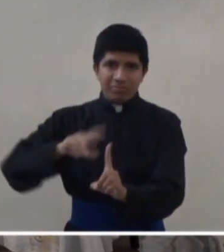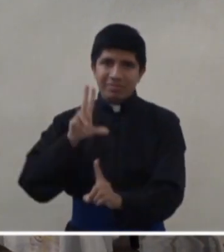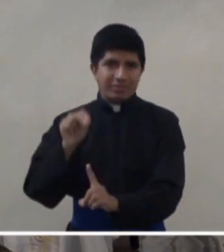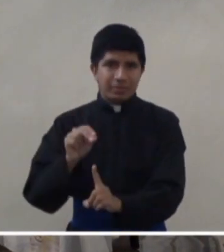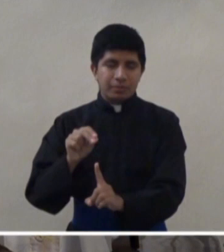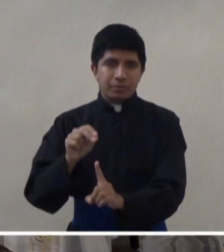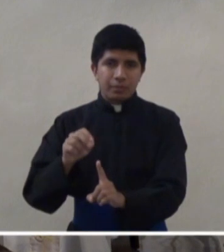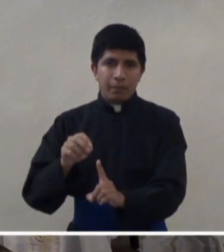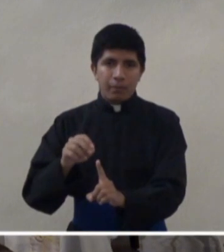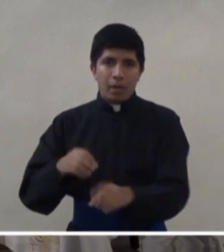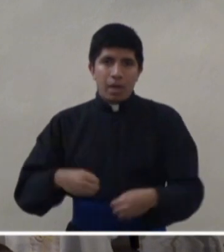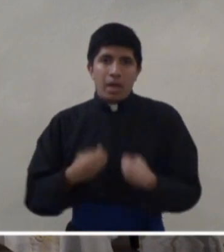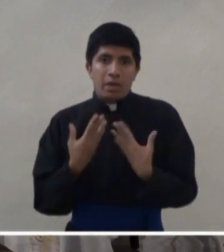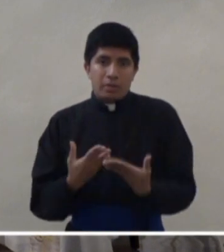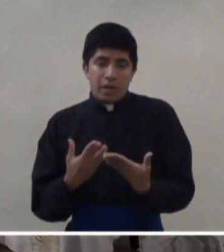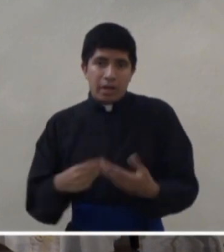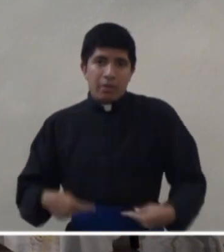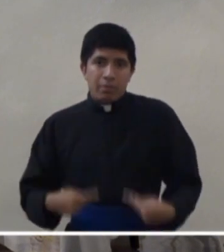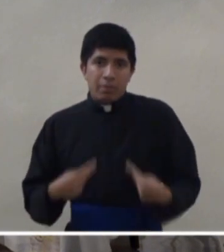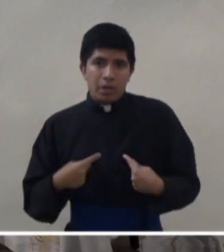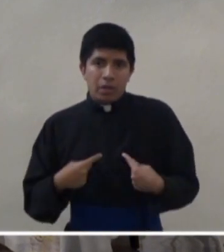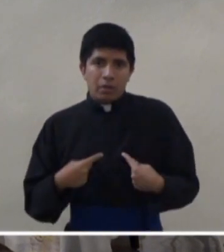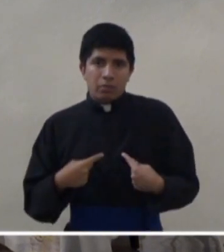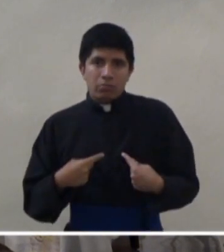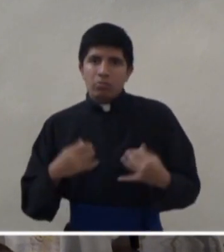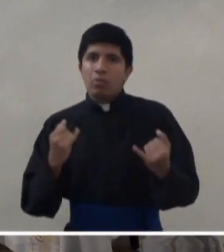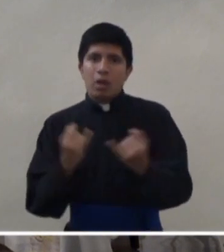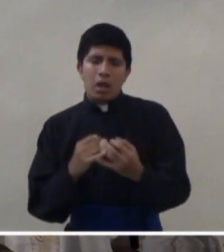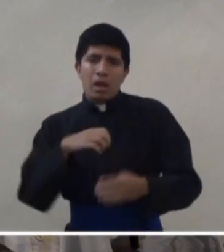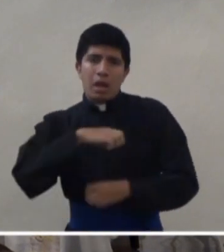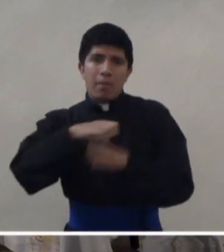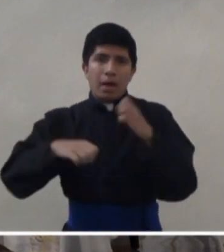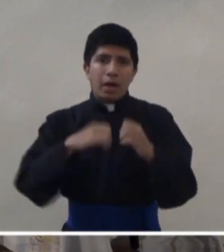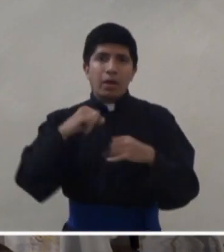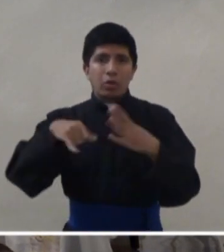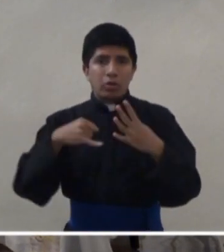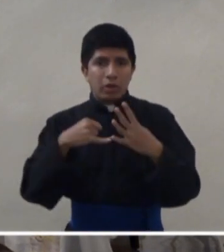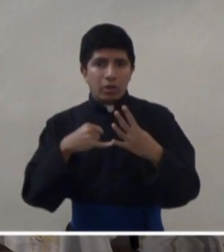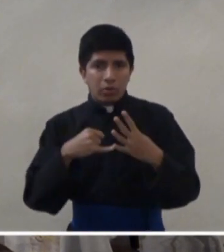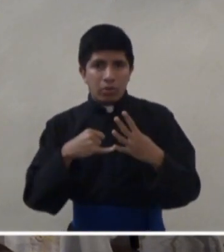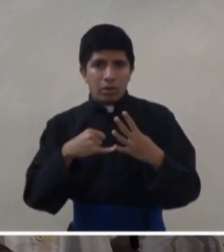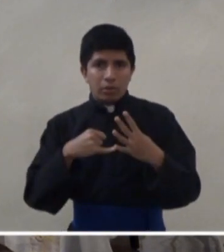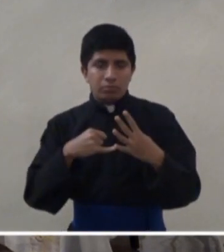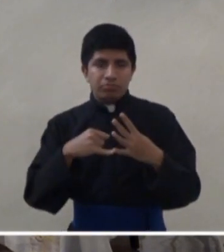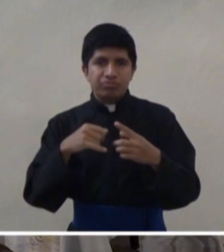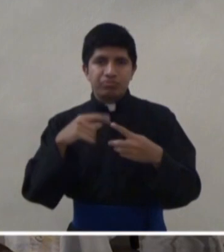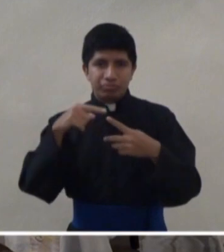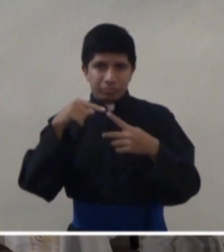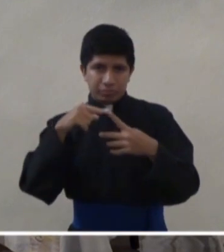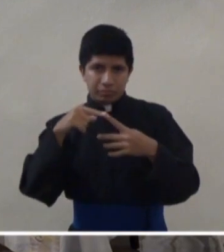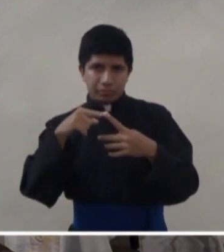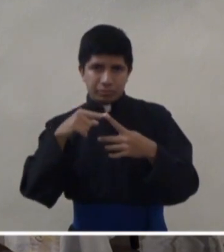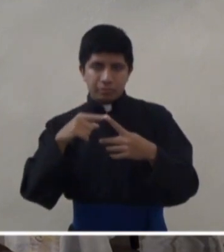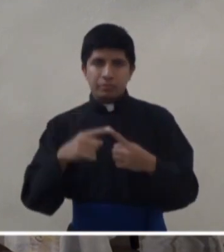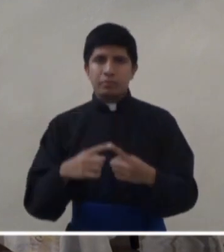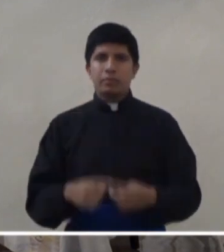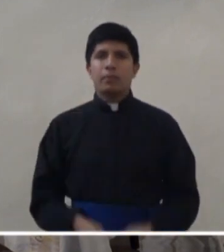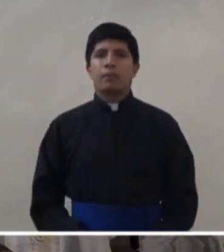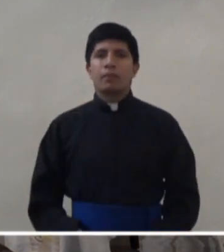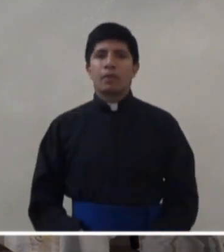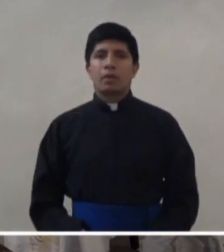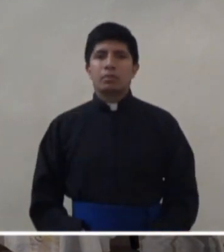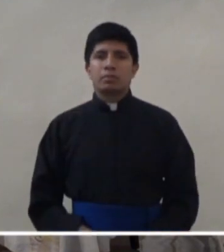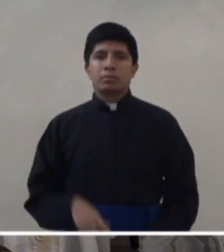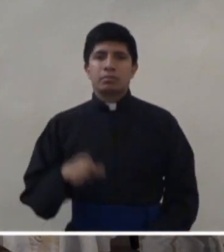la vida en el Evangelio de Juan, también hay que resaltarlo. La característica del buen pastor es dar